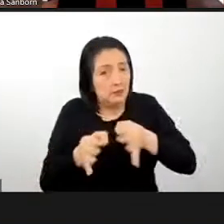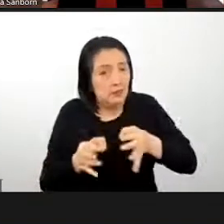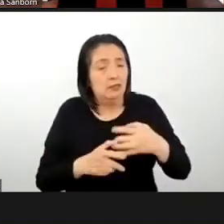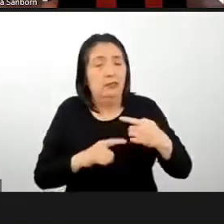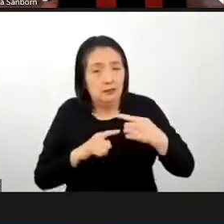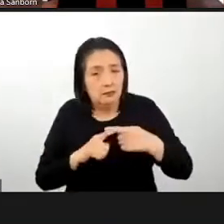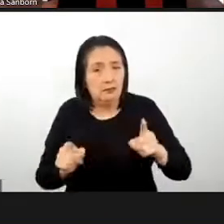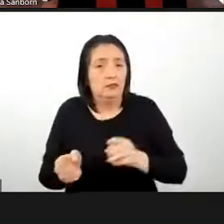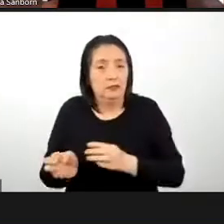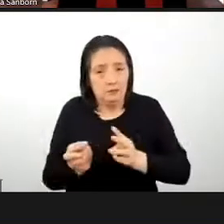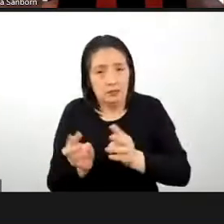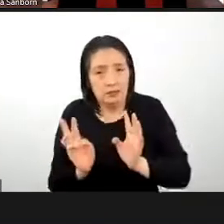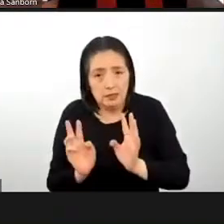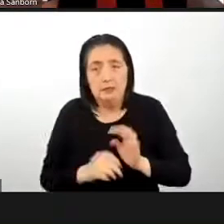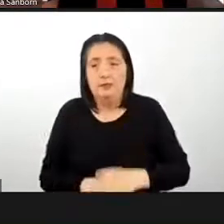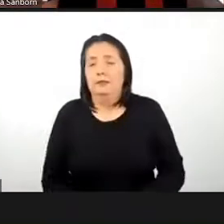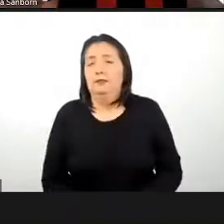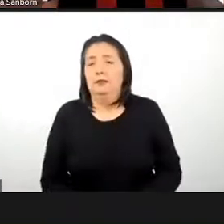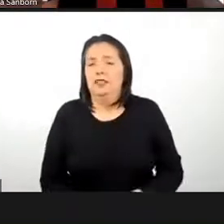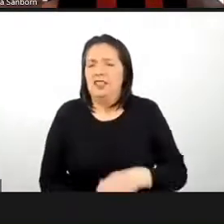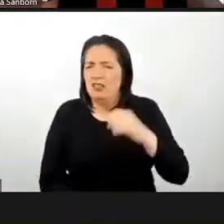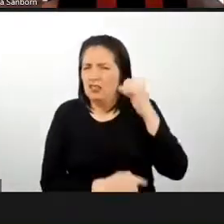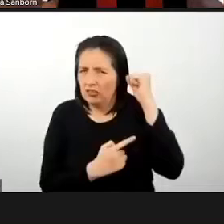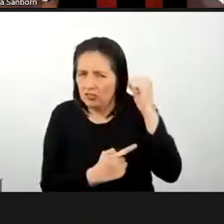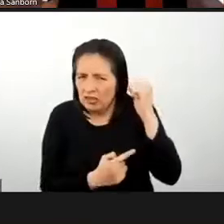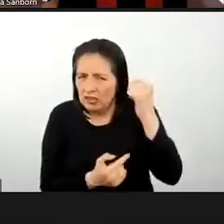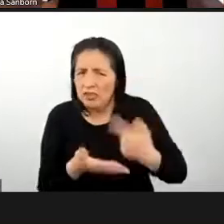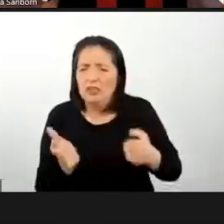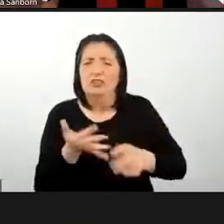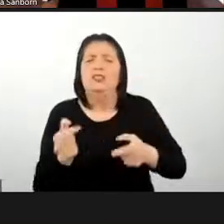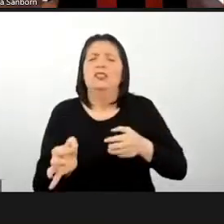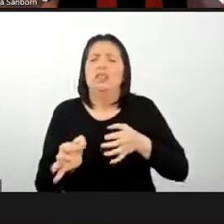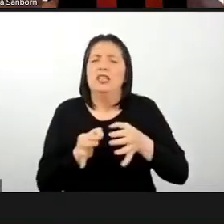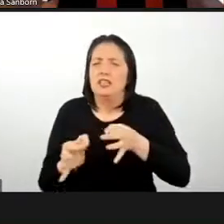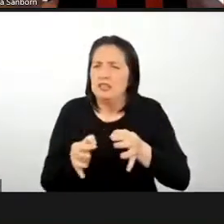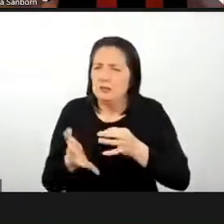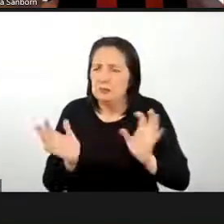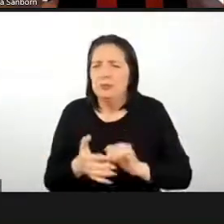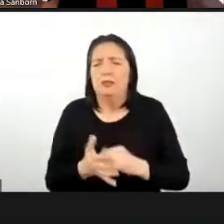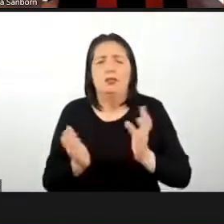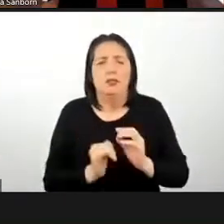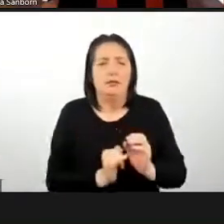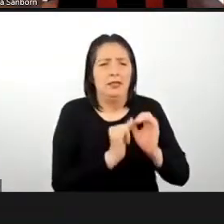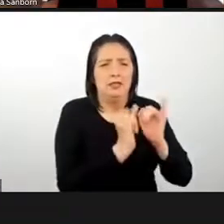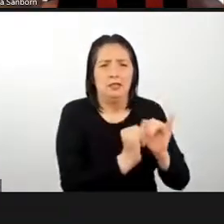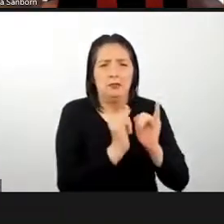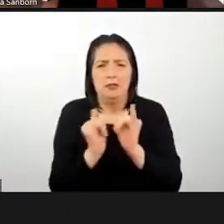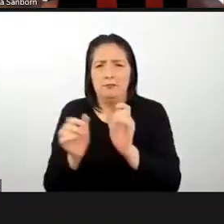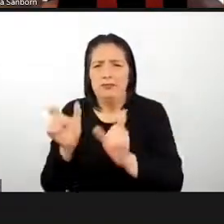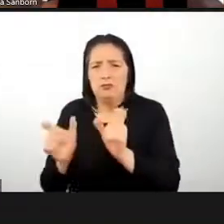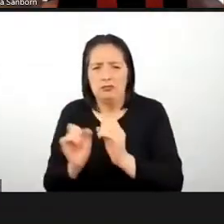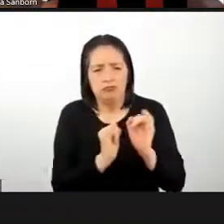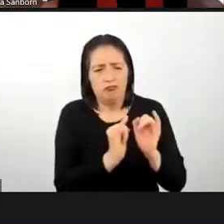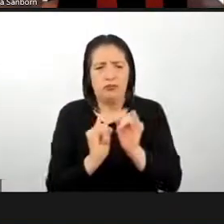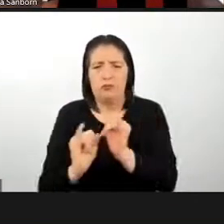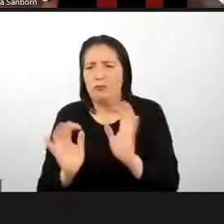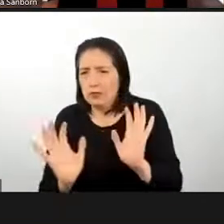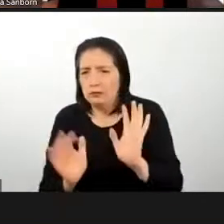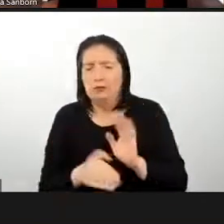¿no? Y los derechos se han interpretado de una manera, yo creo que excesivamente individualista, ¿no? Individualista.